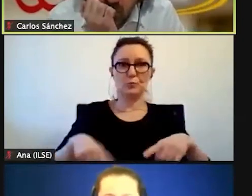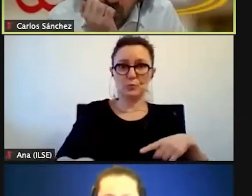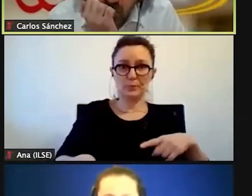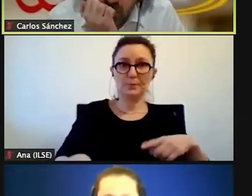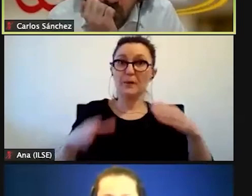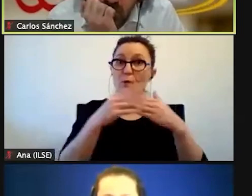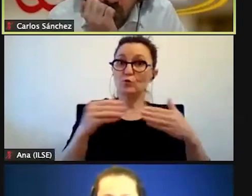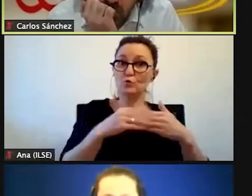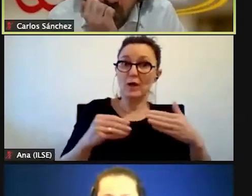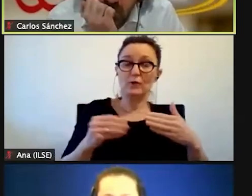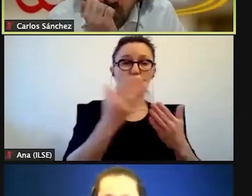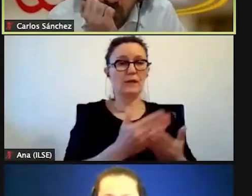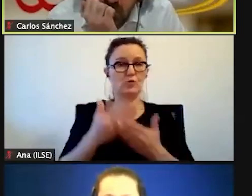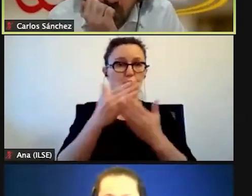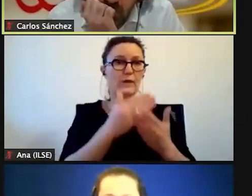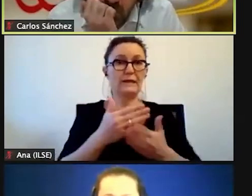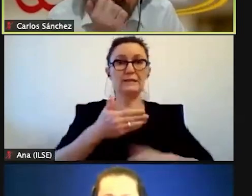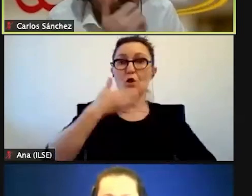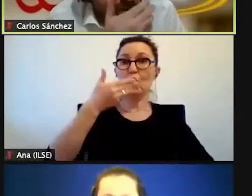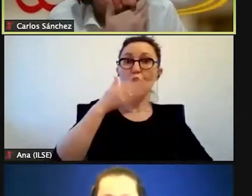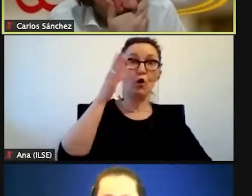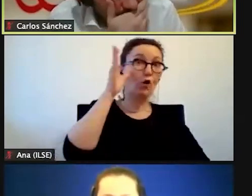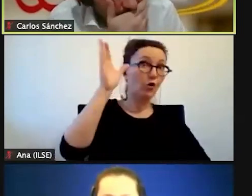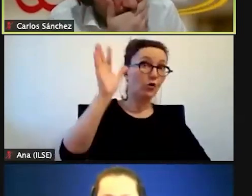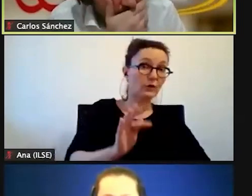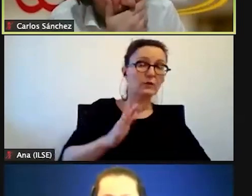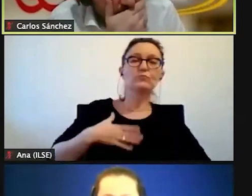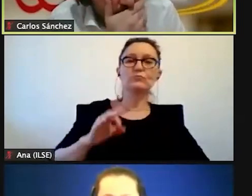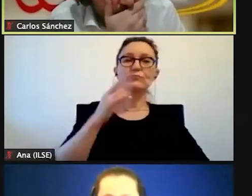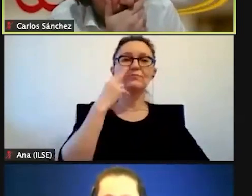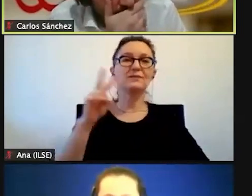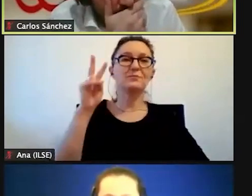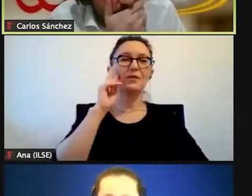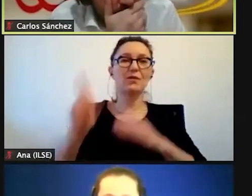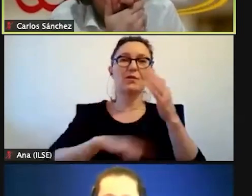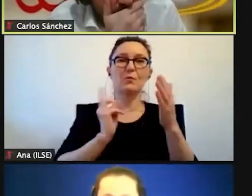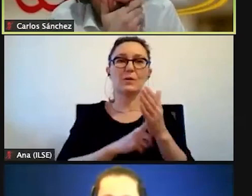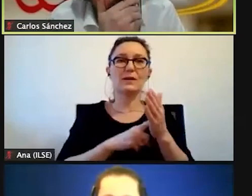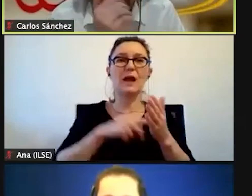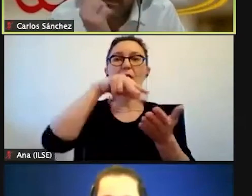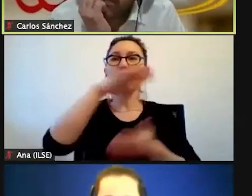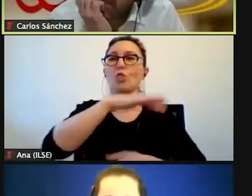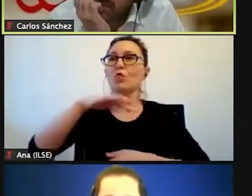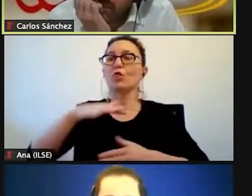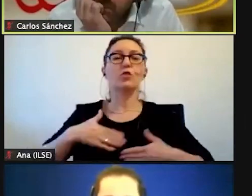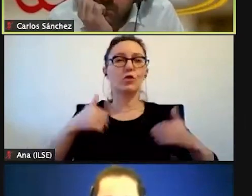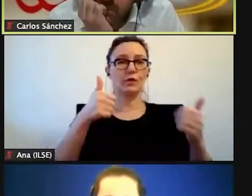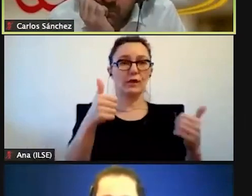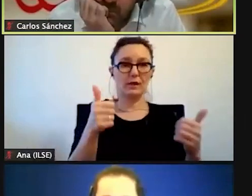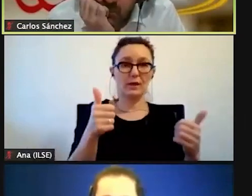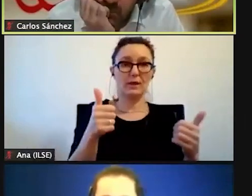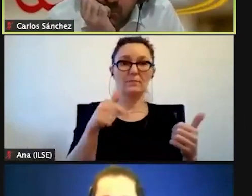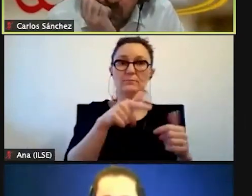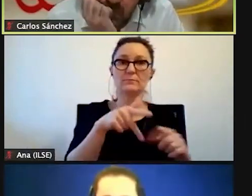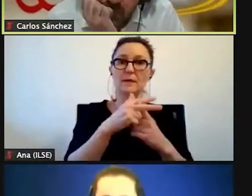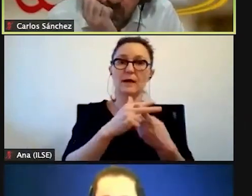sean estudiantes u oyentes, disfrutan de una experiencia completa desde cualquier lugar, convirtiéndose en la herramienta